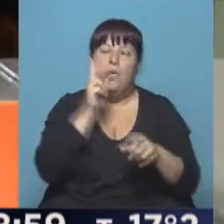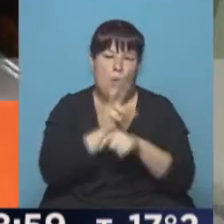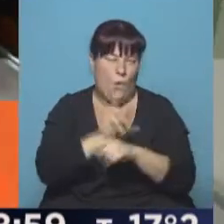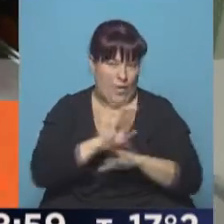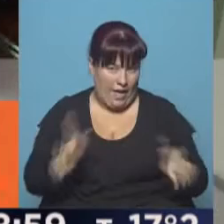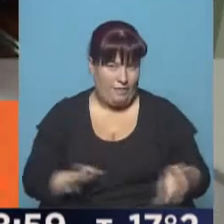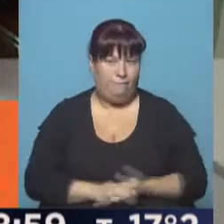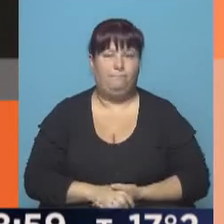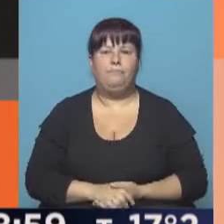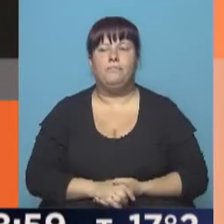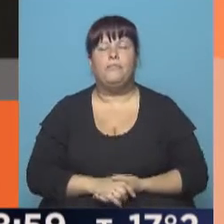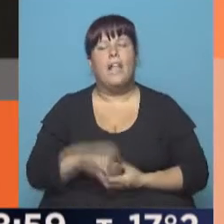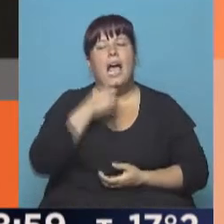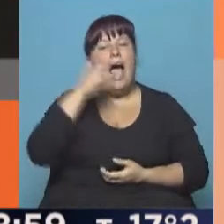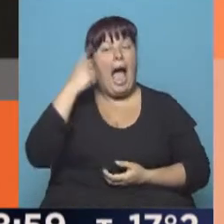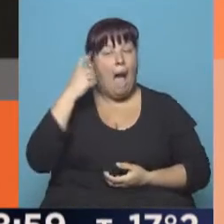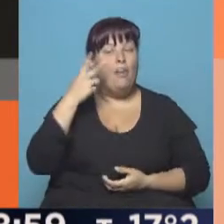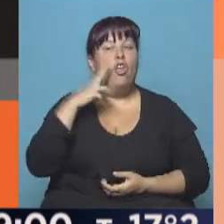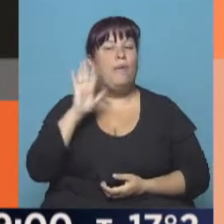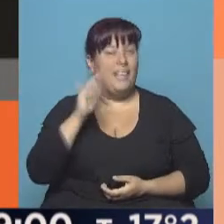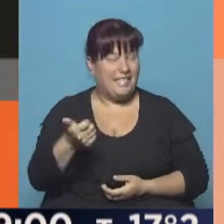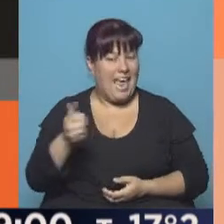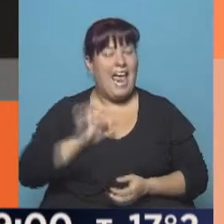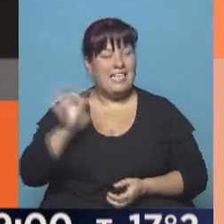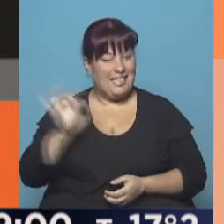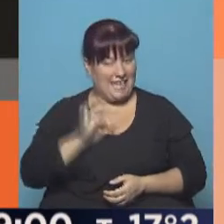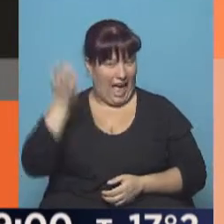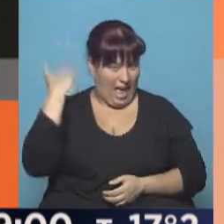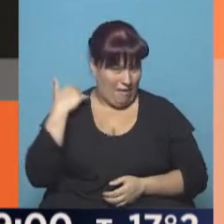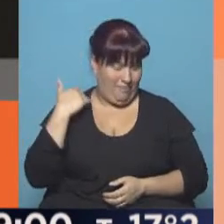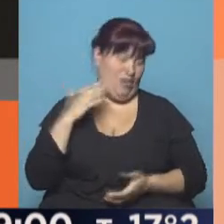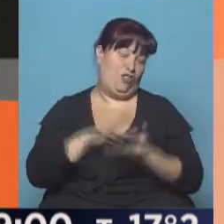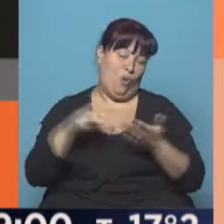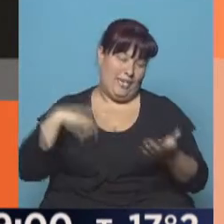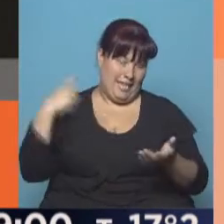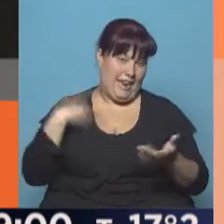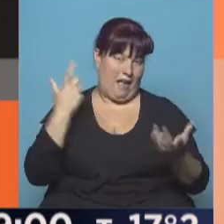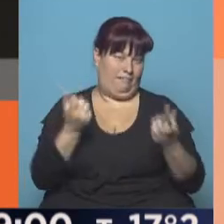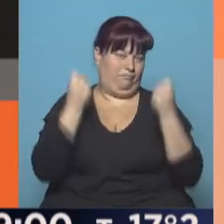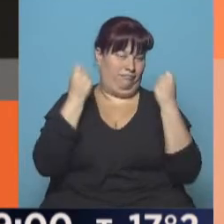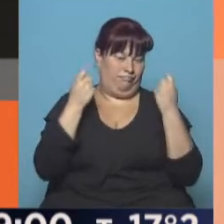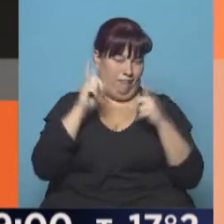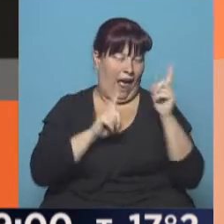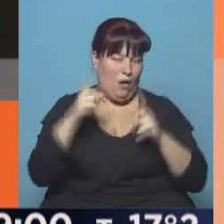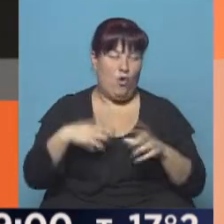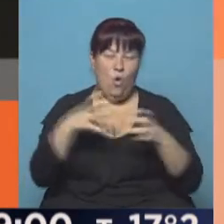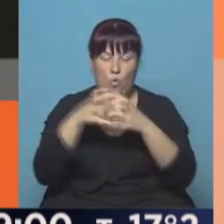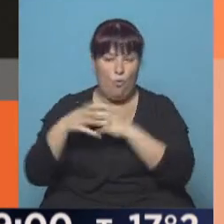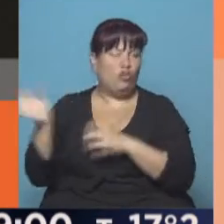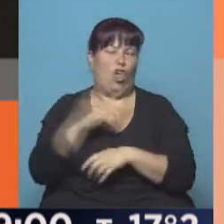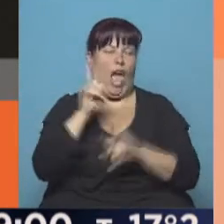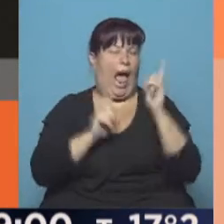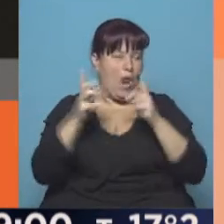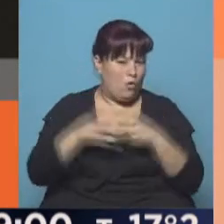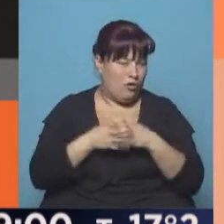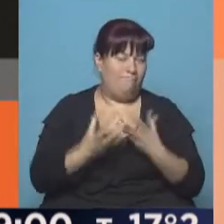cuide gustavo aprender 2016 es una evaluación que fue hablando de gremios bastante resistidas por algunos sectores no por todos